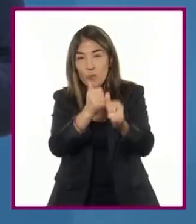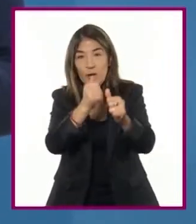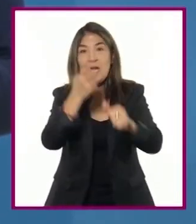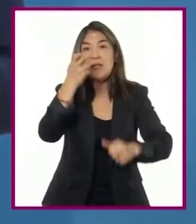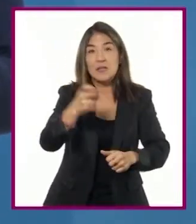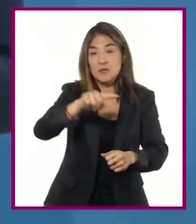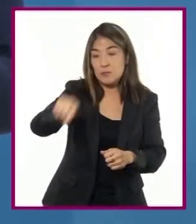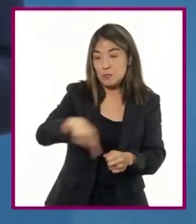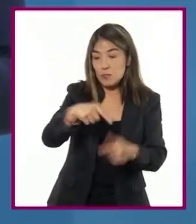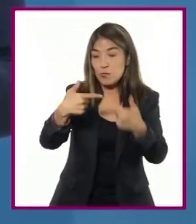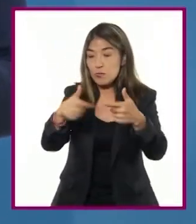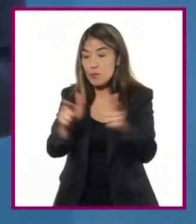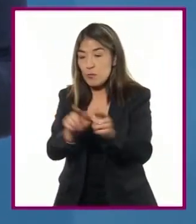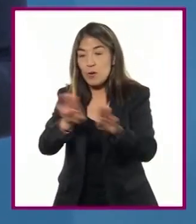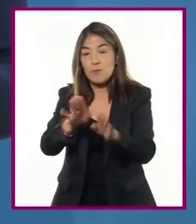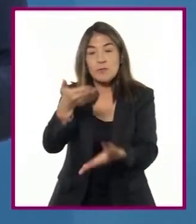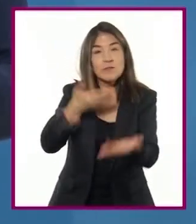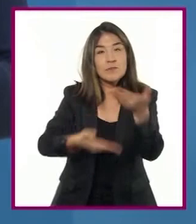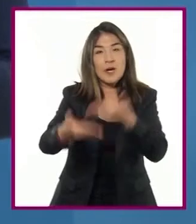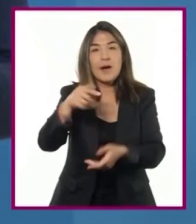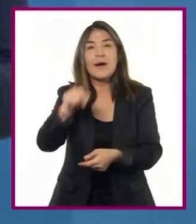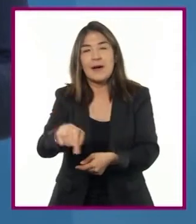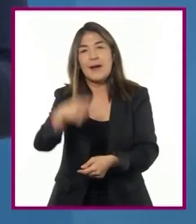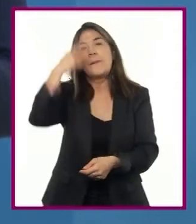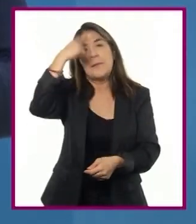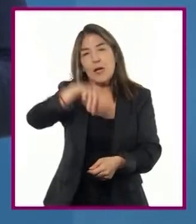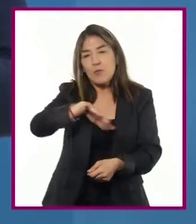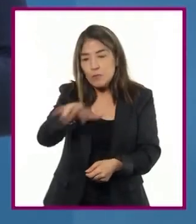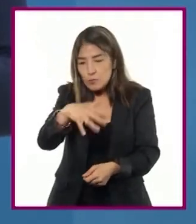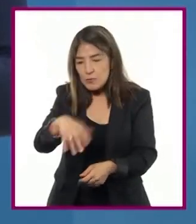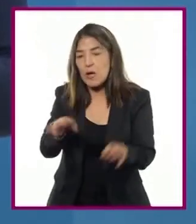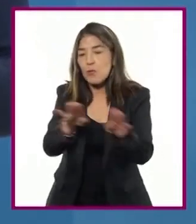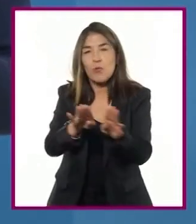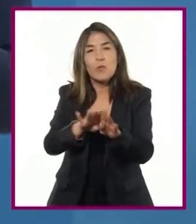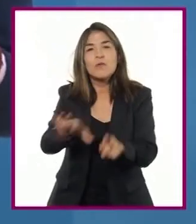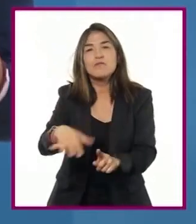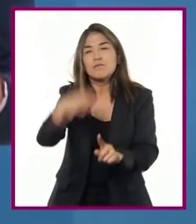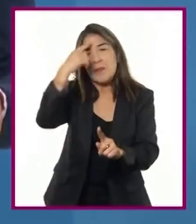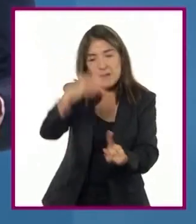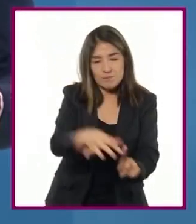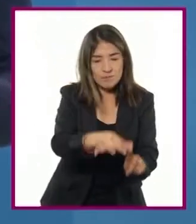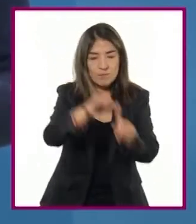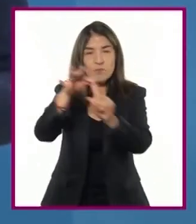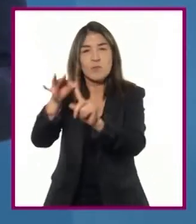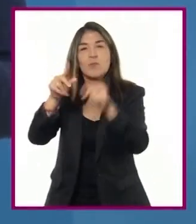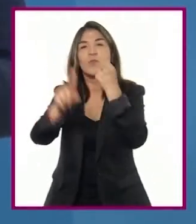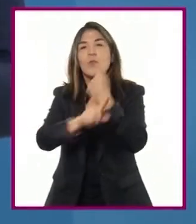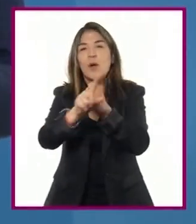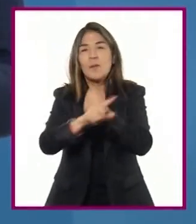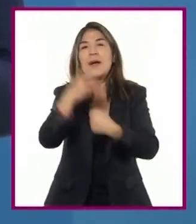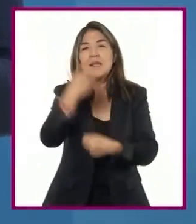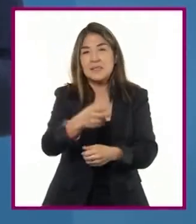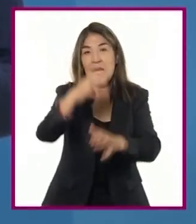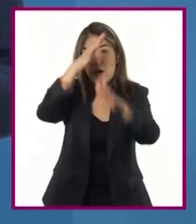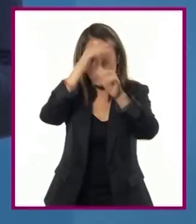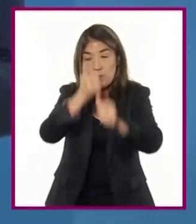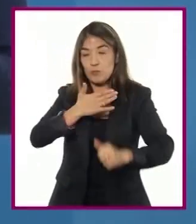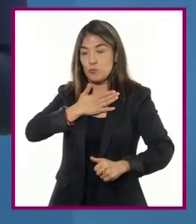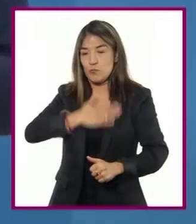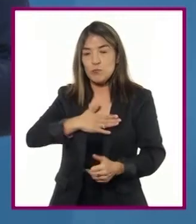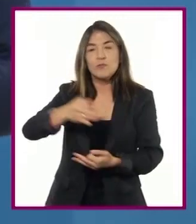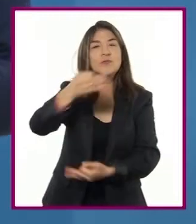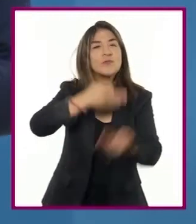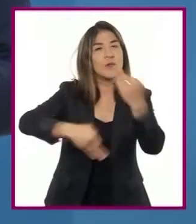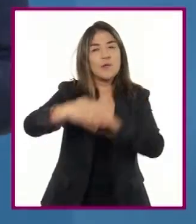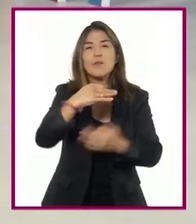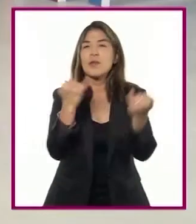partes involucradas de manera directa analizan y buscan solucionar el conflicto con acuerdos justos que satisfagan a todos